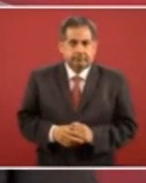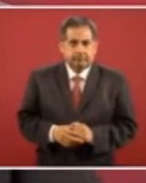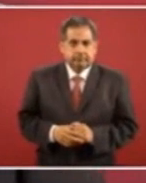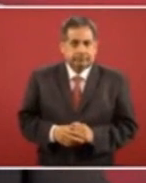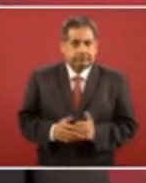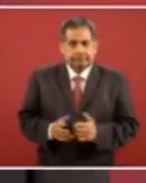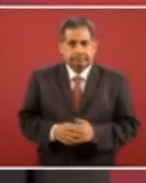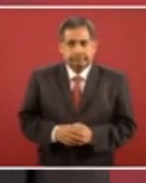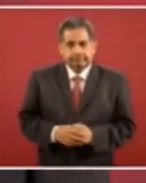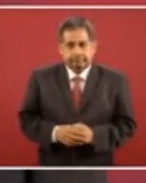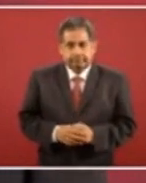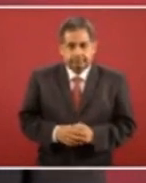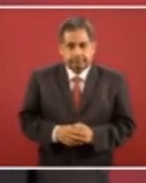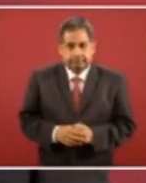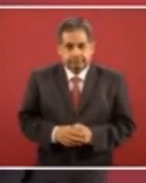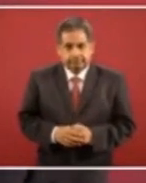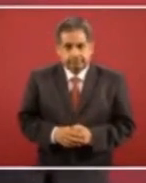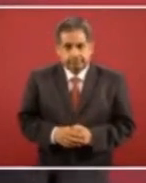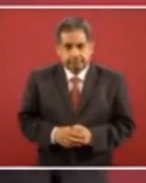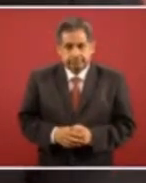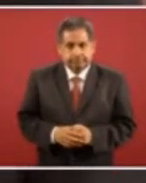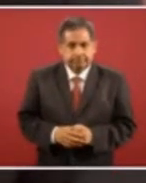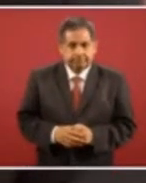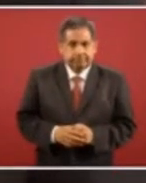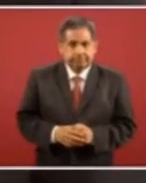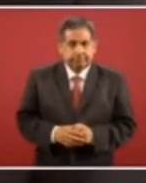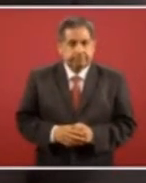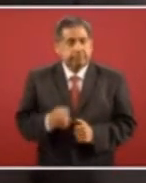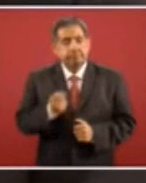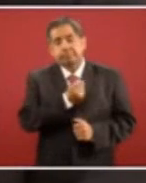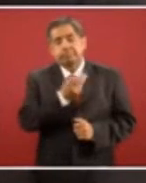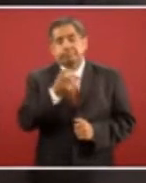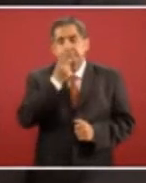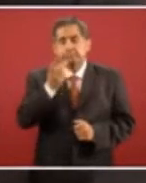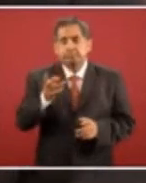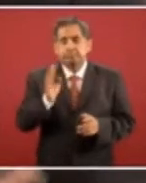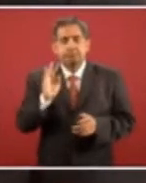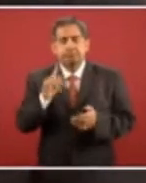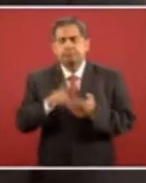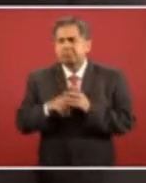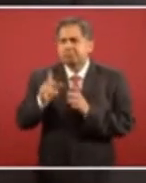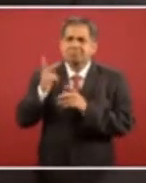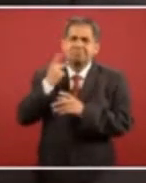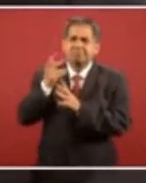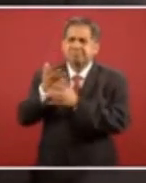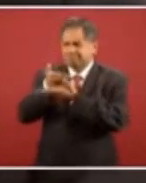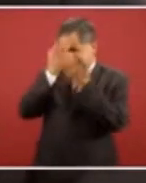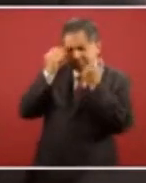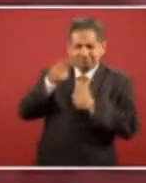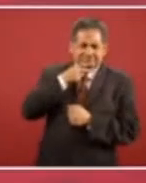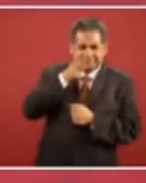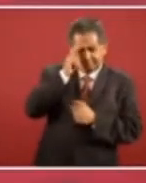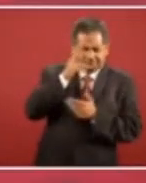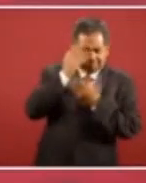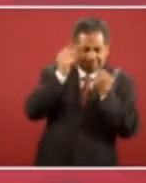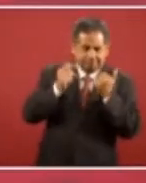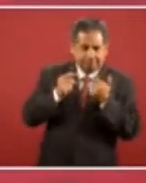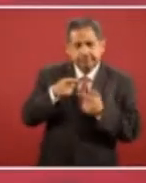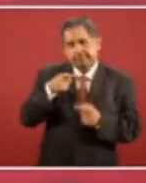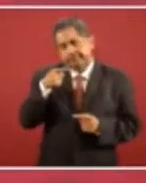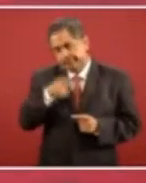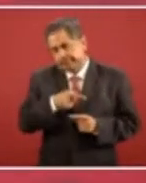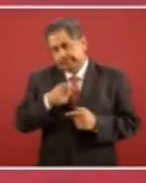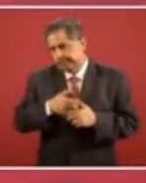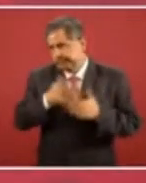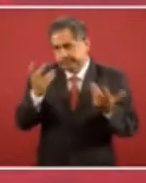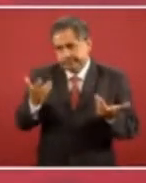El que incluso se jacta de ser analfabeta político, no sabe lo que